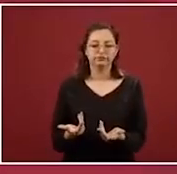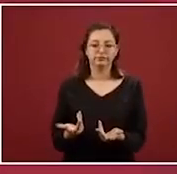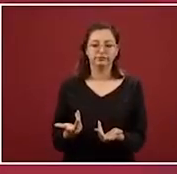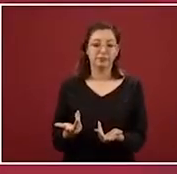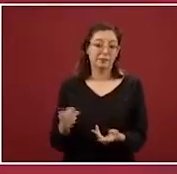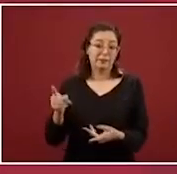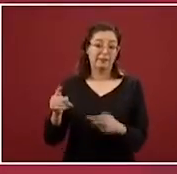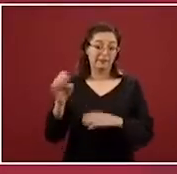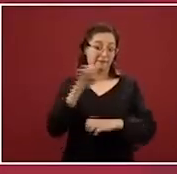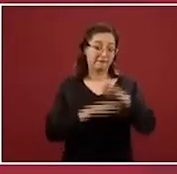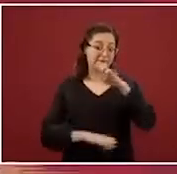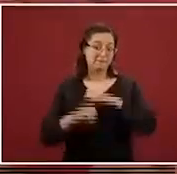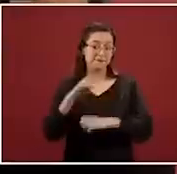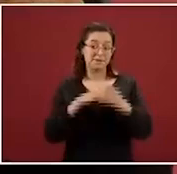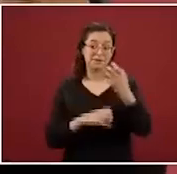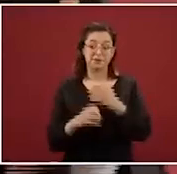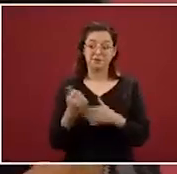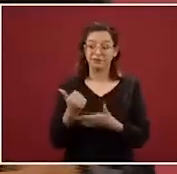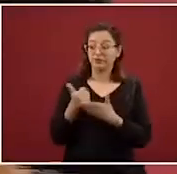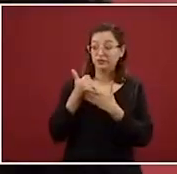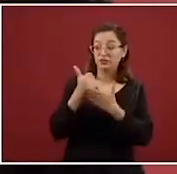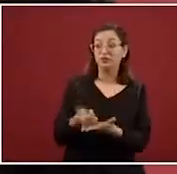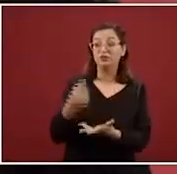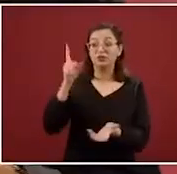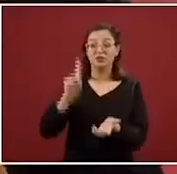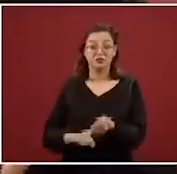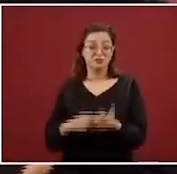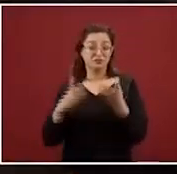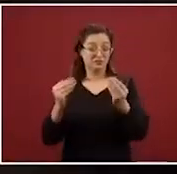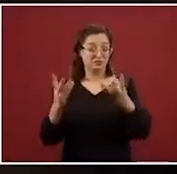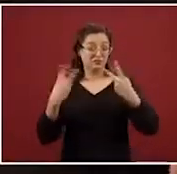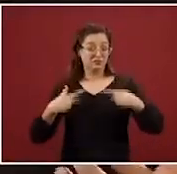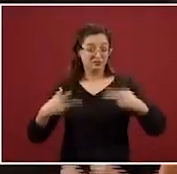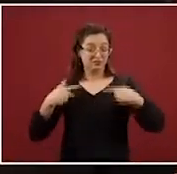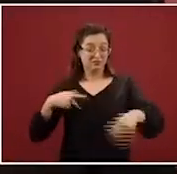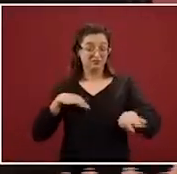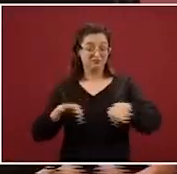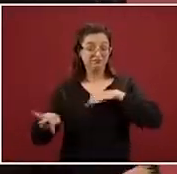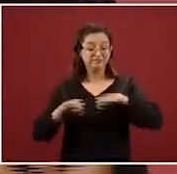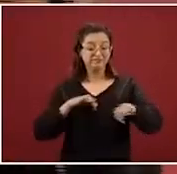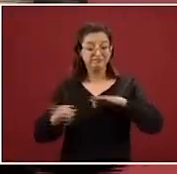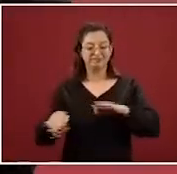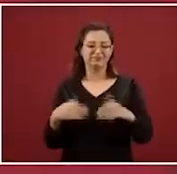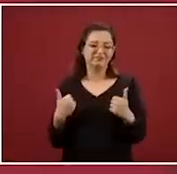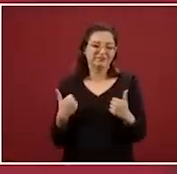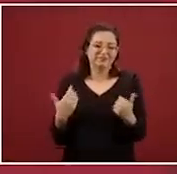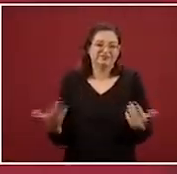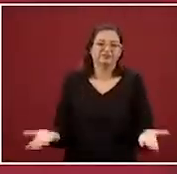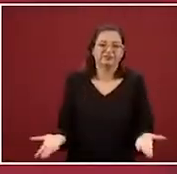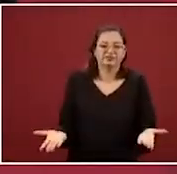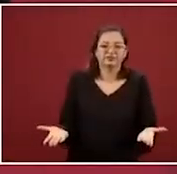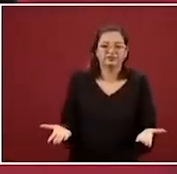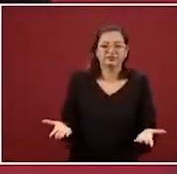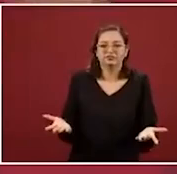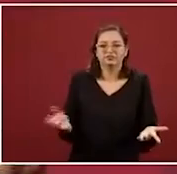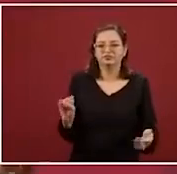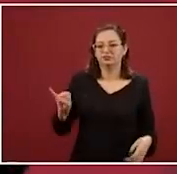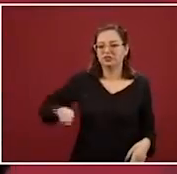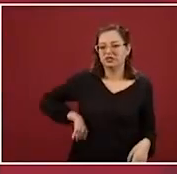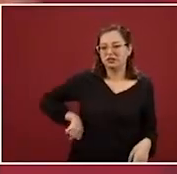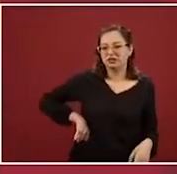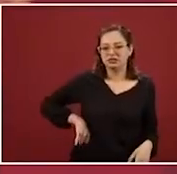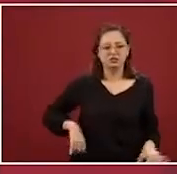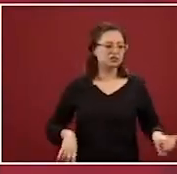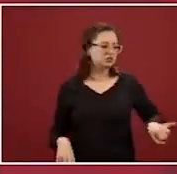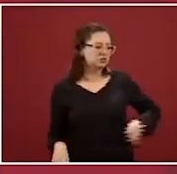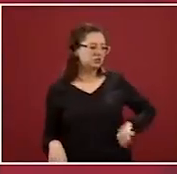una empresa así, el número de trabajadores que tienen. Entonces, no por una rivalidad, por intereses